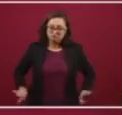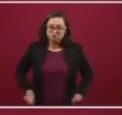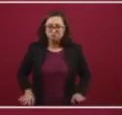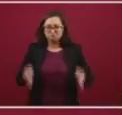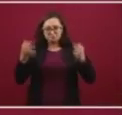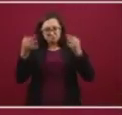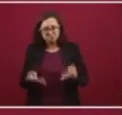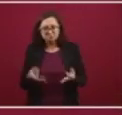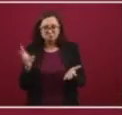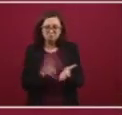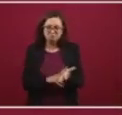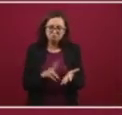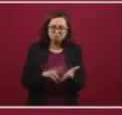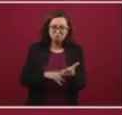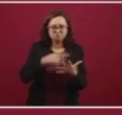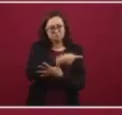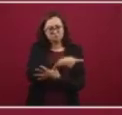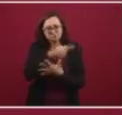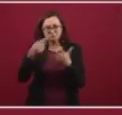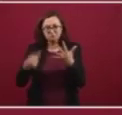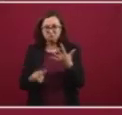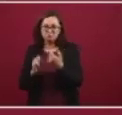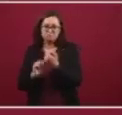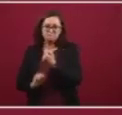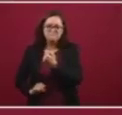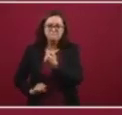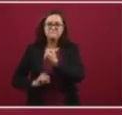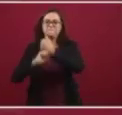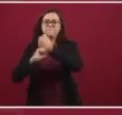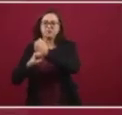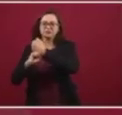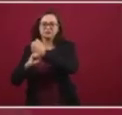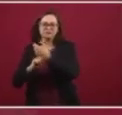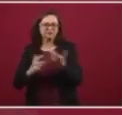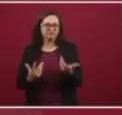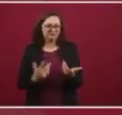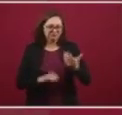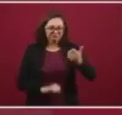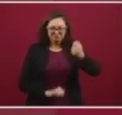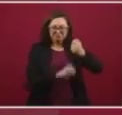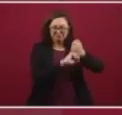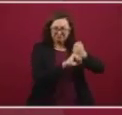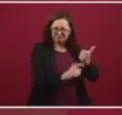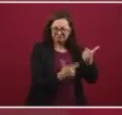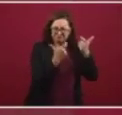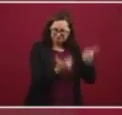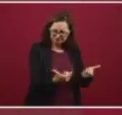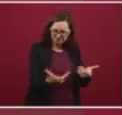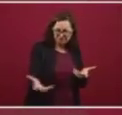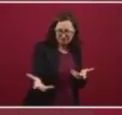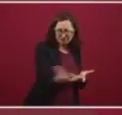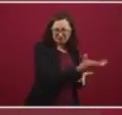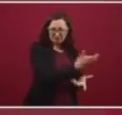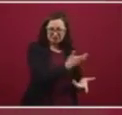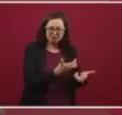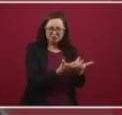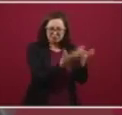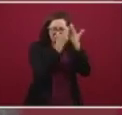valores, no en la acumulación de bienes materiales, en